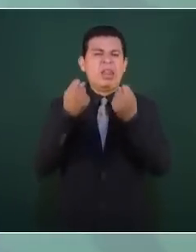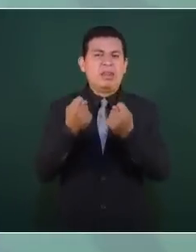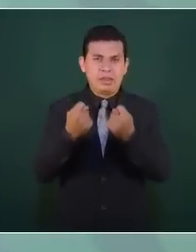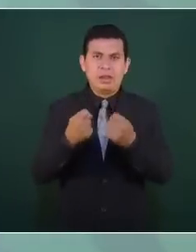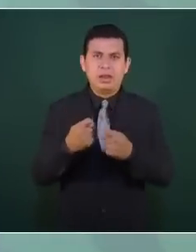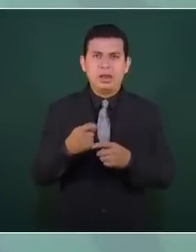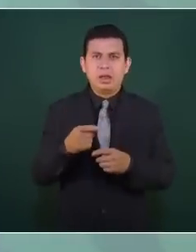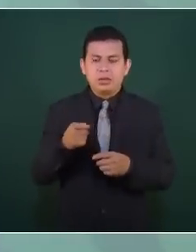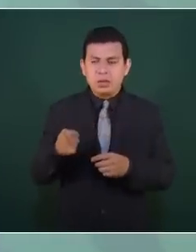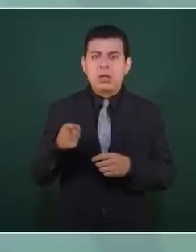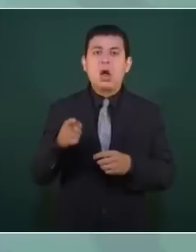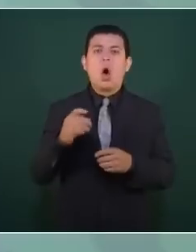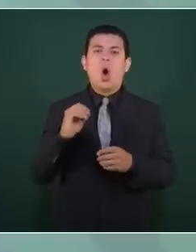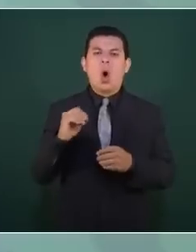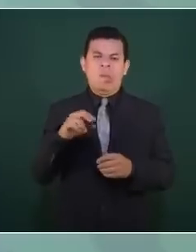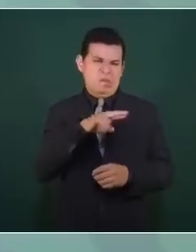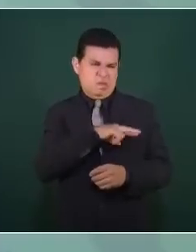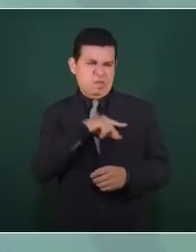había venganzas,